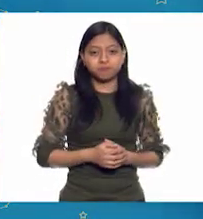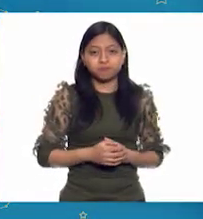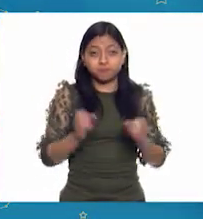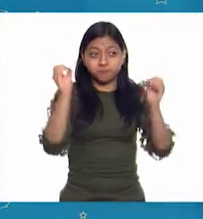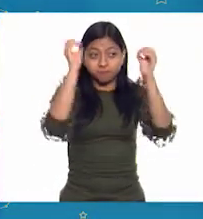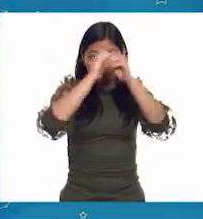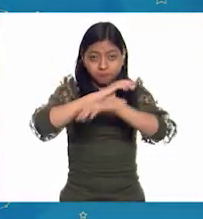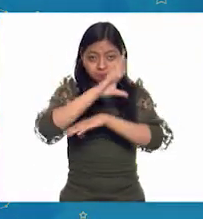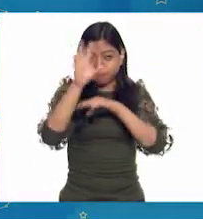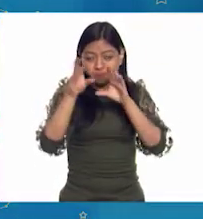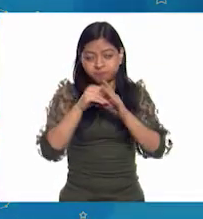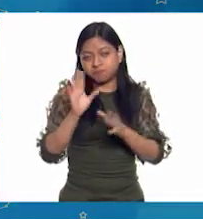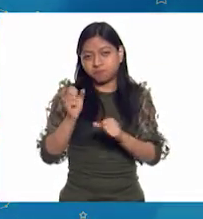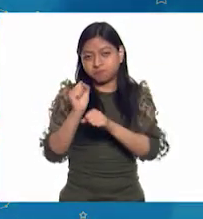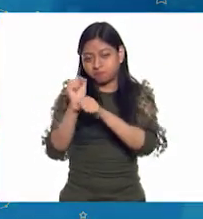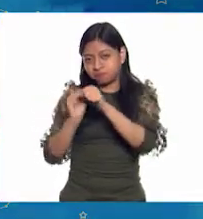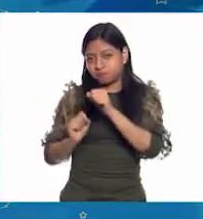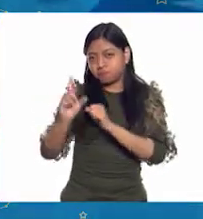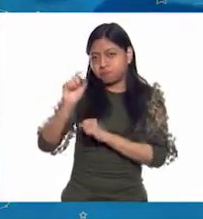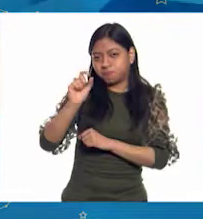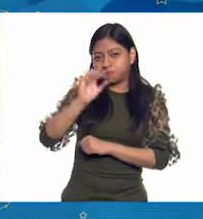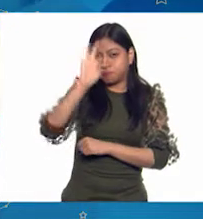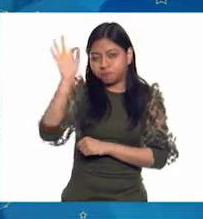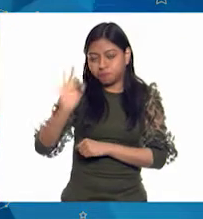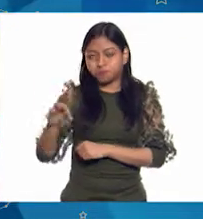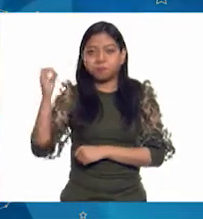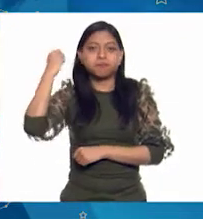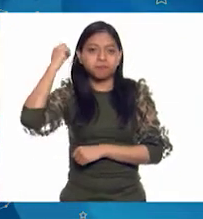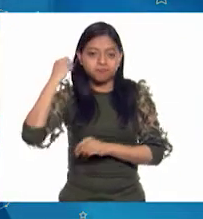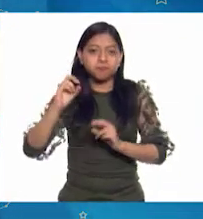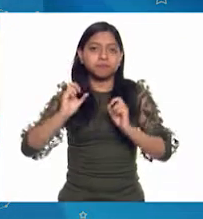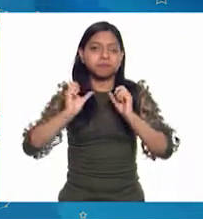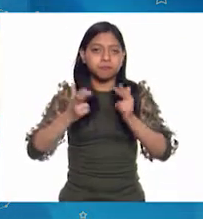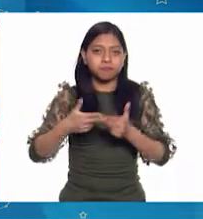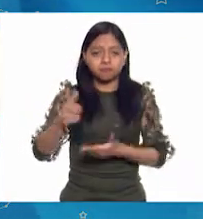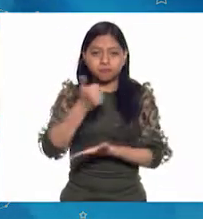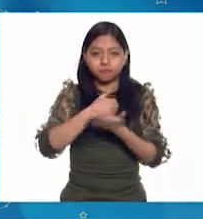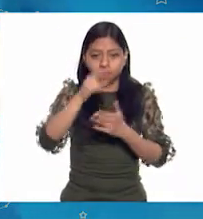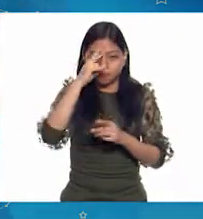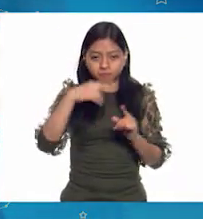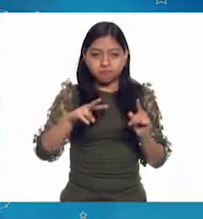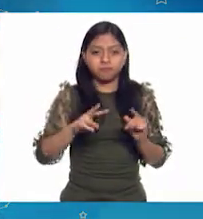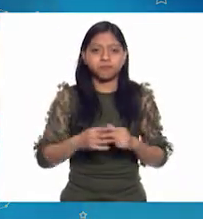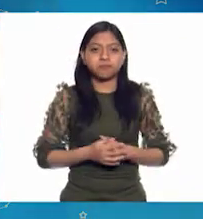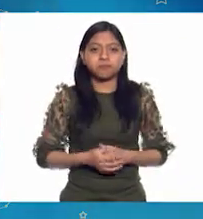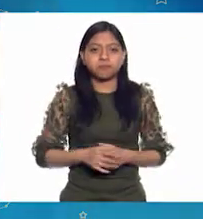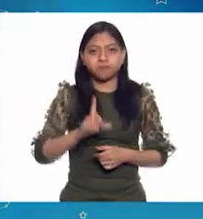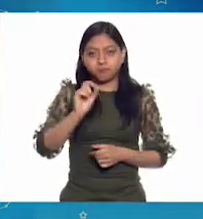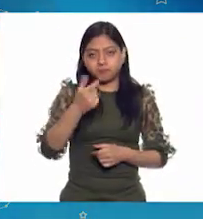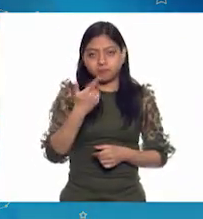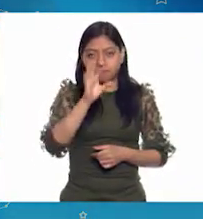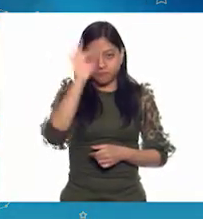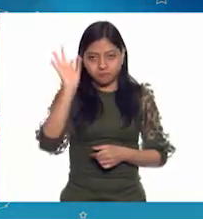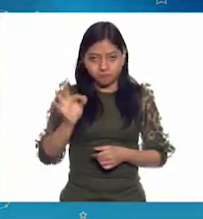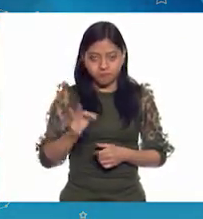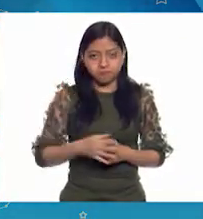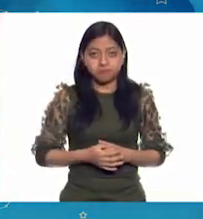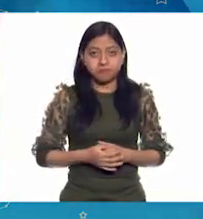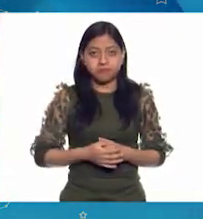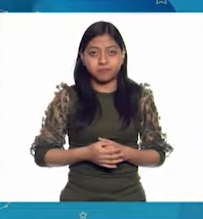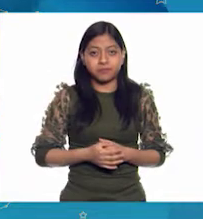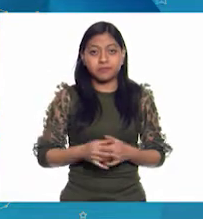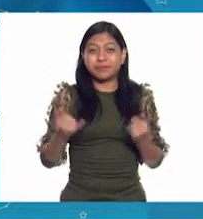20% en el sur, en lugares como Oaxaca, Chiapas. En la Ciudad de México será 26-27%, y llegando hasta